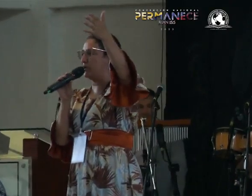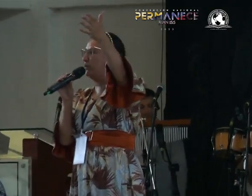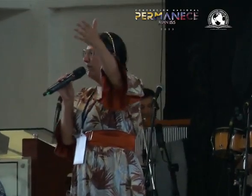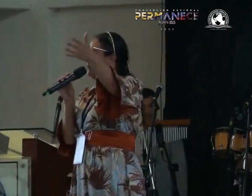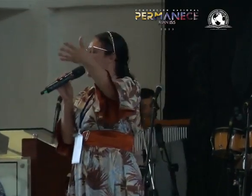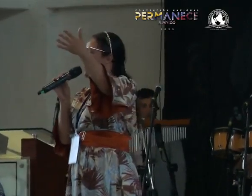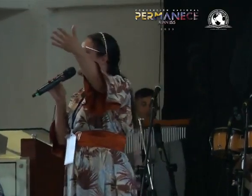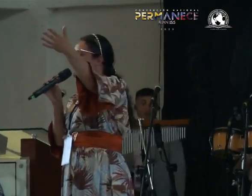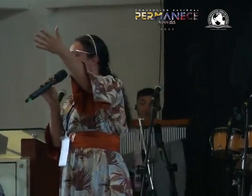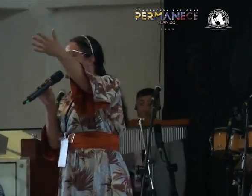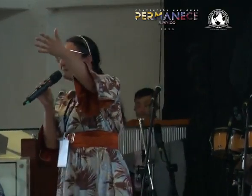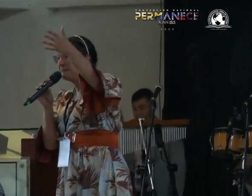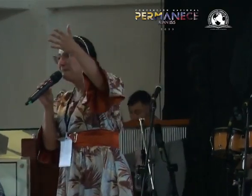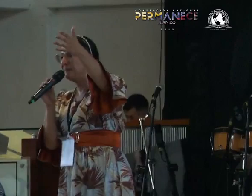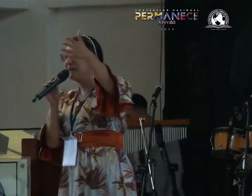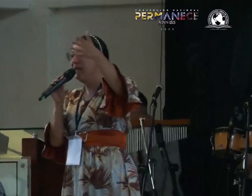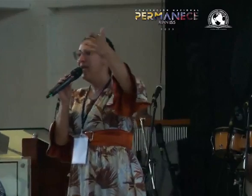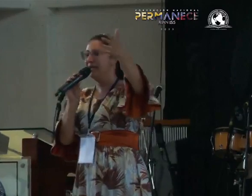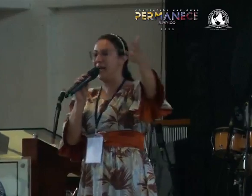es sublime.